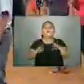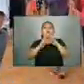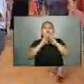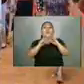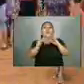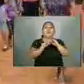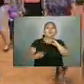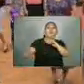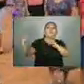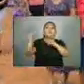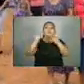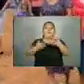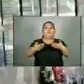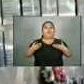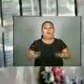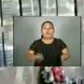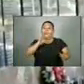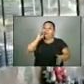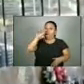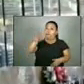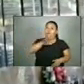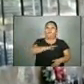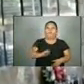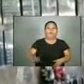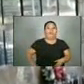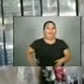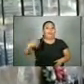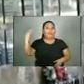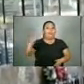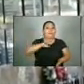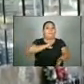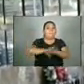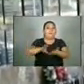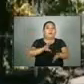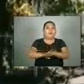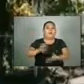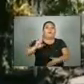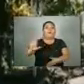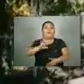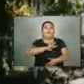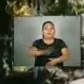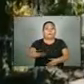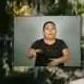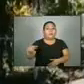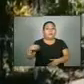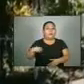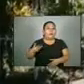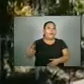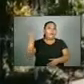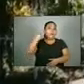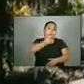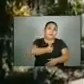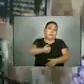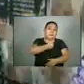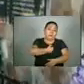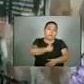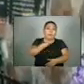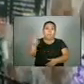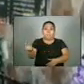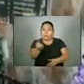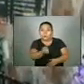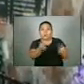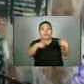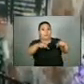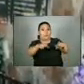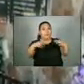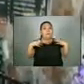ordena que el estado salvadoreño cancele una indemnización por daño material e inmaterial tanto a las víctimas como a los sobrevivientes y